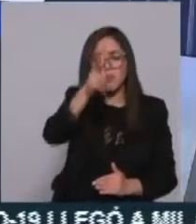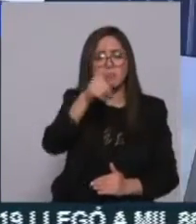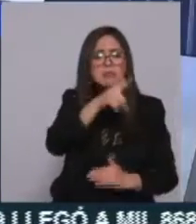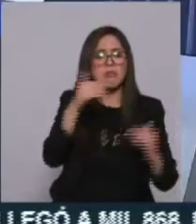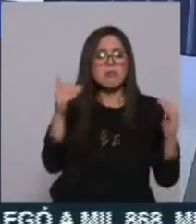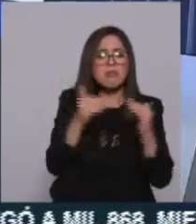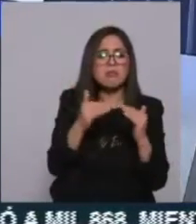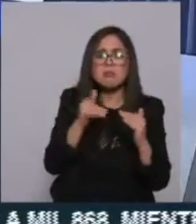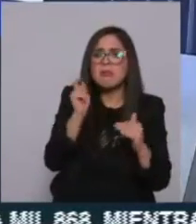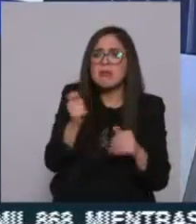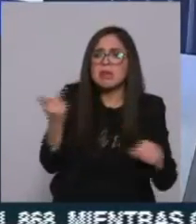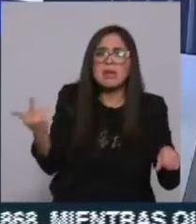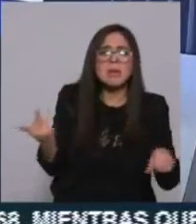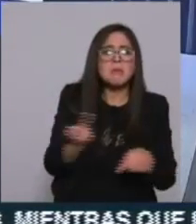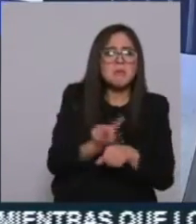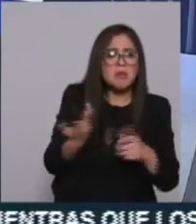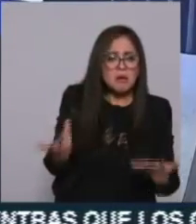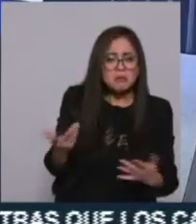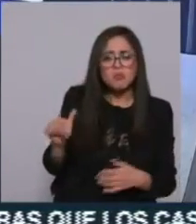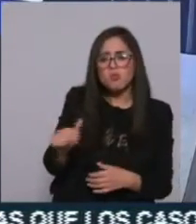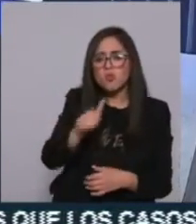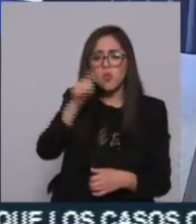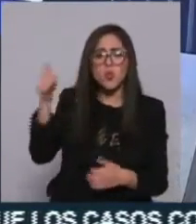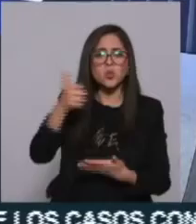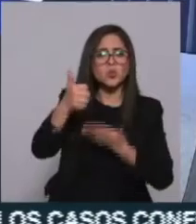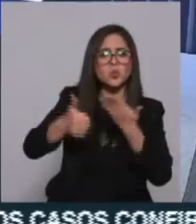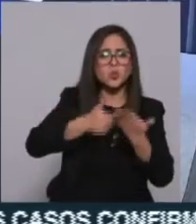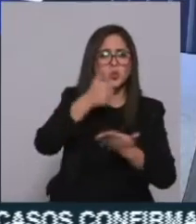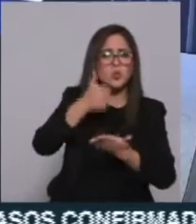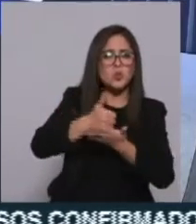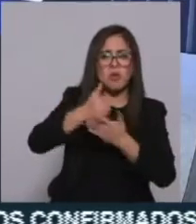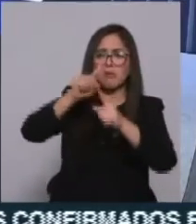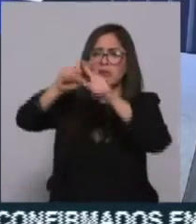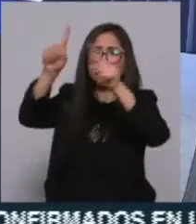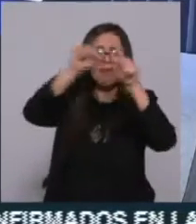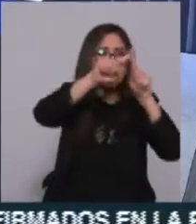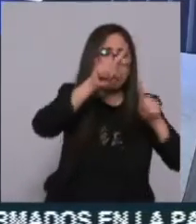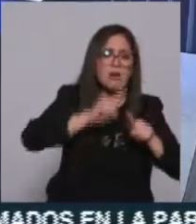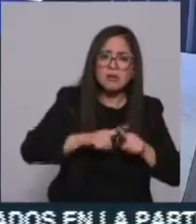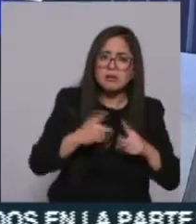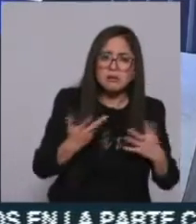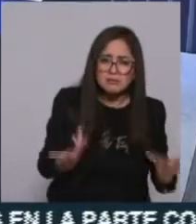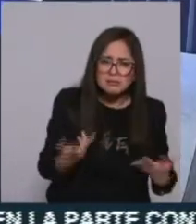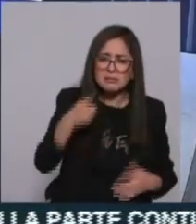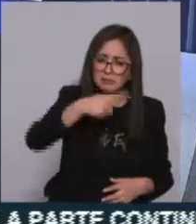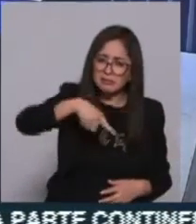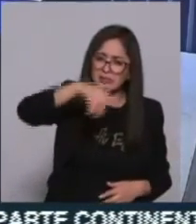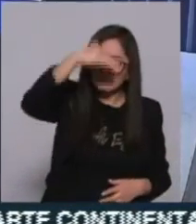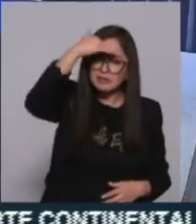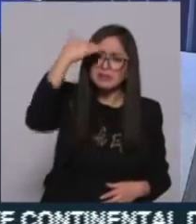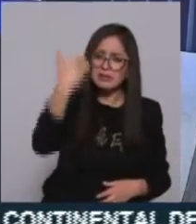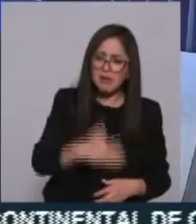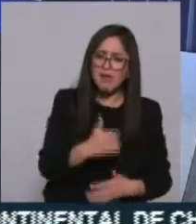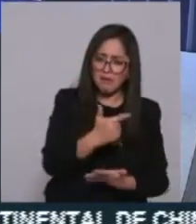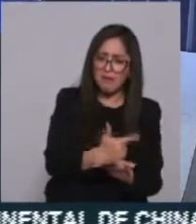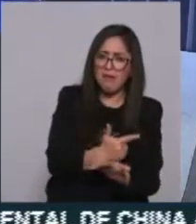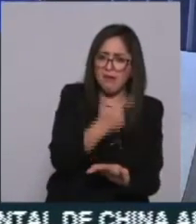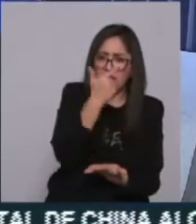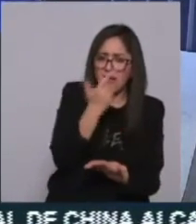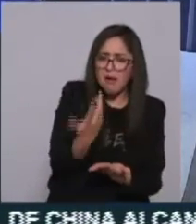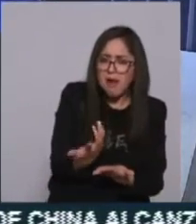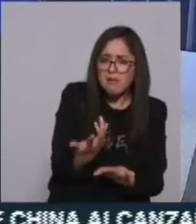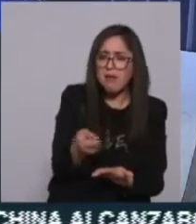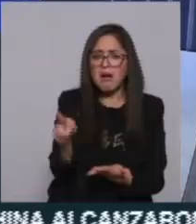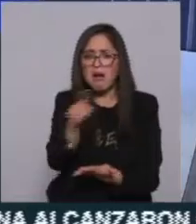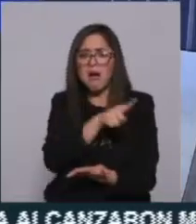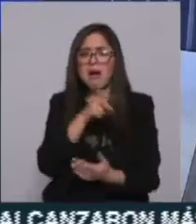esta ciudad y en otras muchas ciudades del país? No sabemos bien a bien lo grave que se da. Hay situaciones de